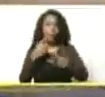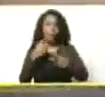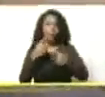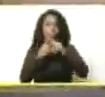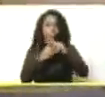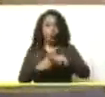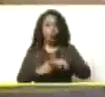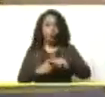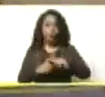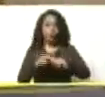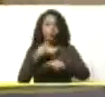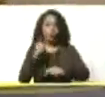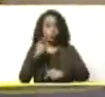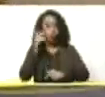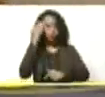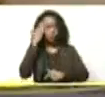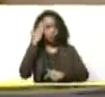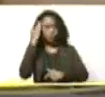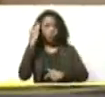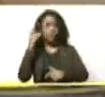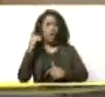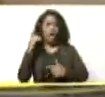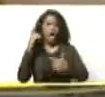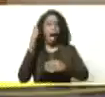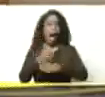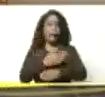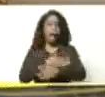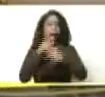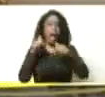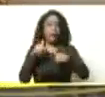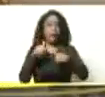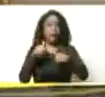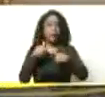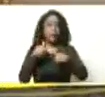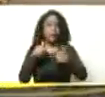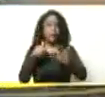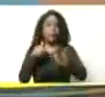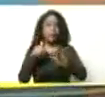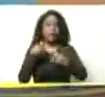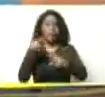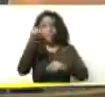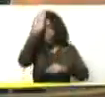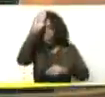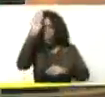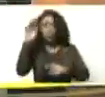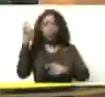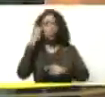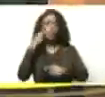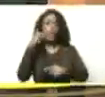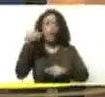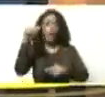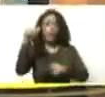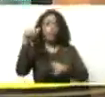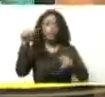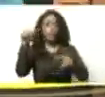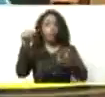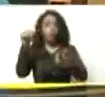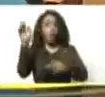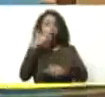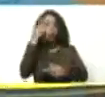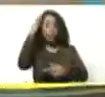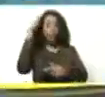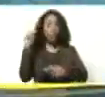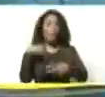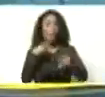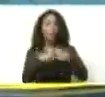presidente usted piensa que anteriormente estaba cementera la vega está chocolatera la india parece que no pero quitado los dos tenemos que